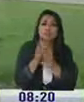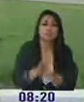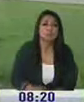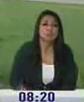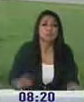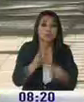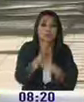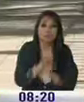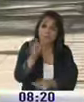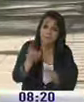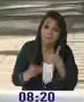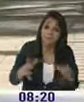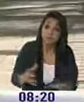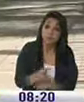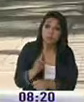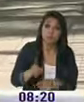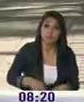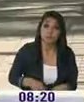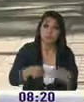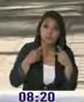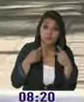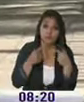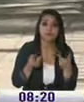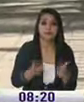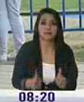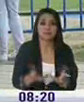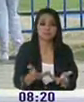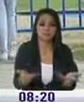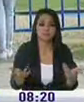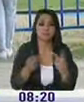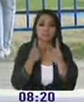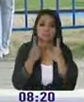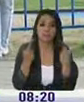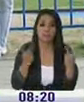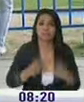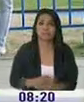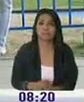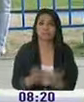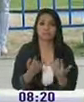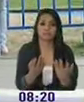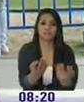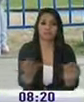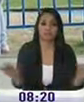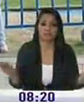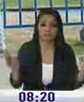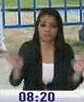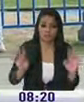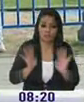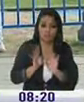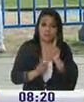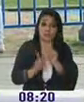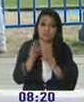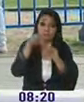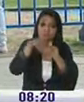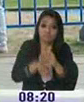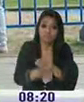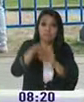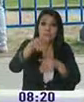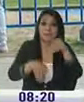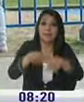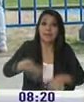la seguridad de las personas como de los bienes públicos. Colocamos esta cerca para evitar que la gente se meta a la pileta.